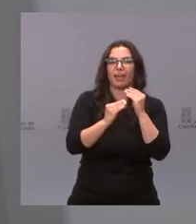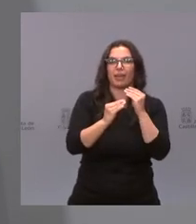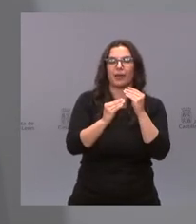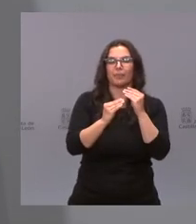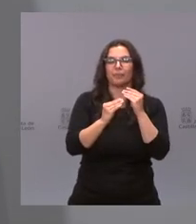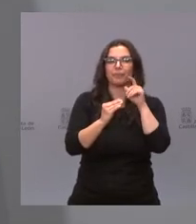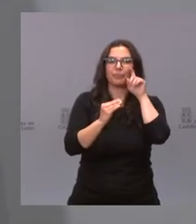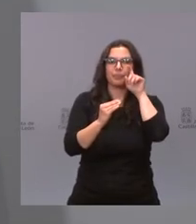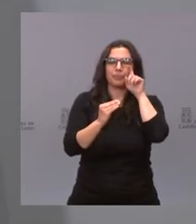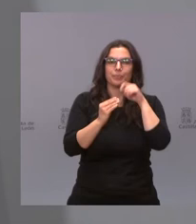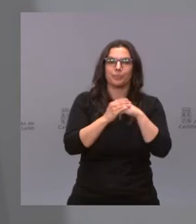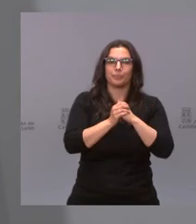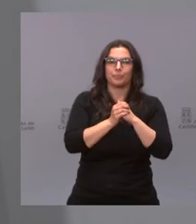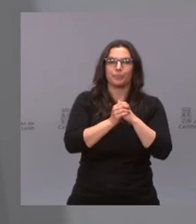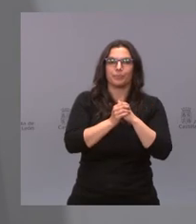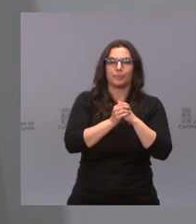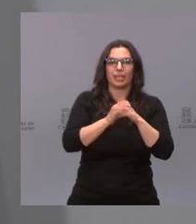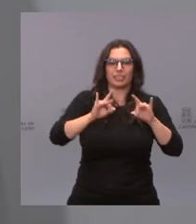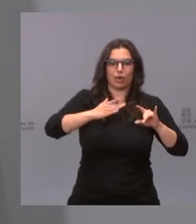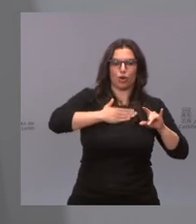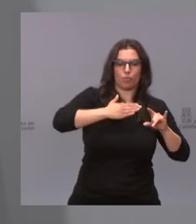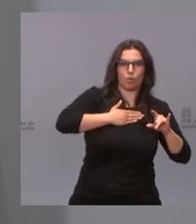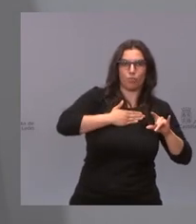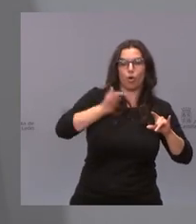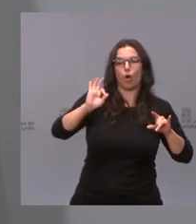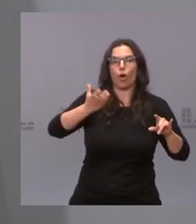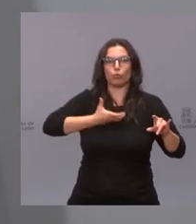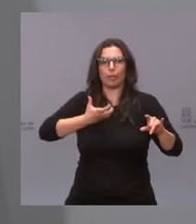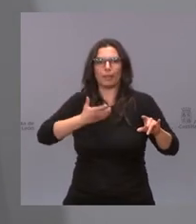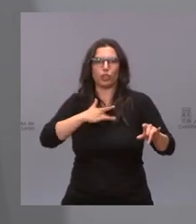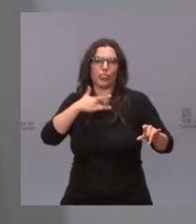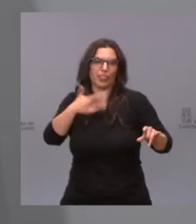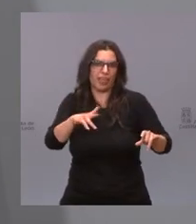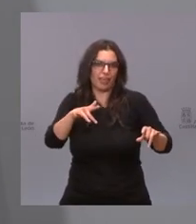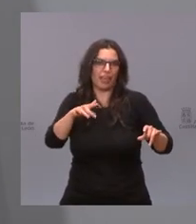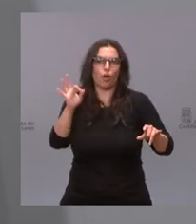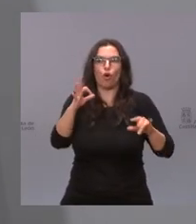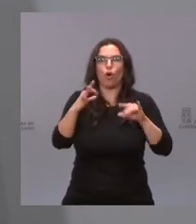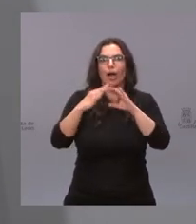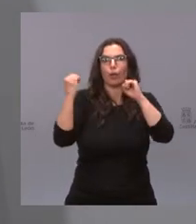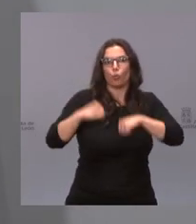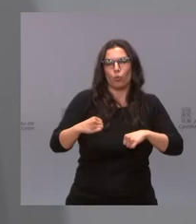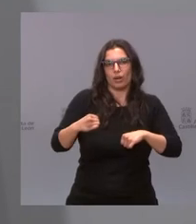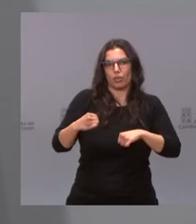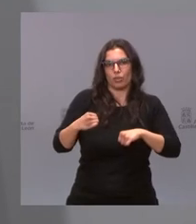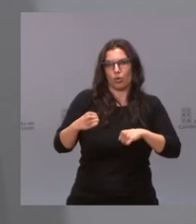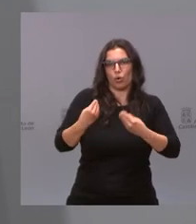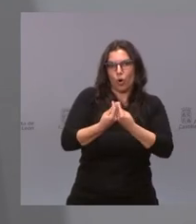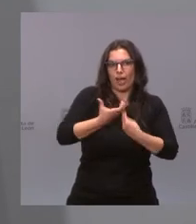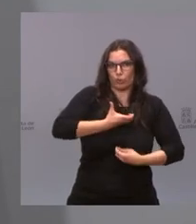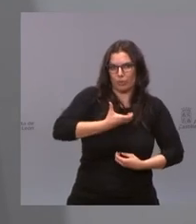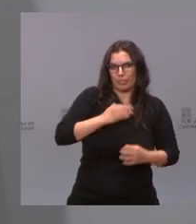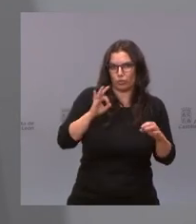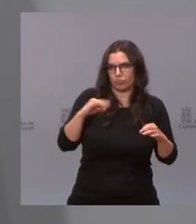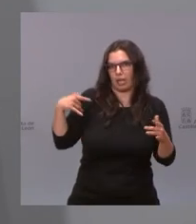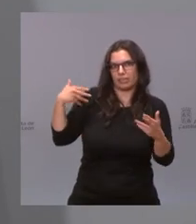de o terrenos propios o terrenos cedidos por el ayuntamiento o mediante acuerdos con los ayuntamientos. Es como se ha